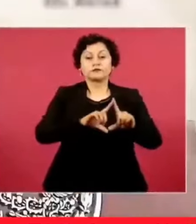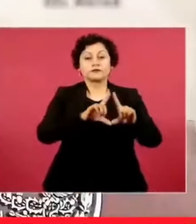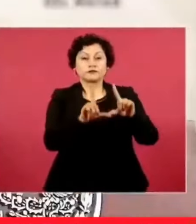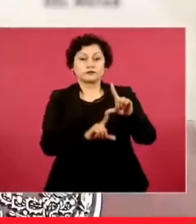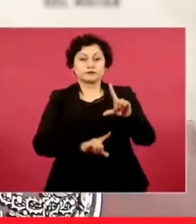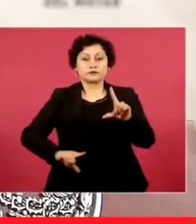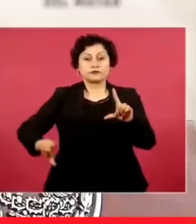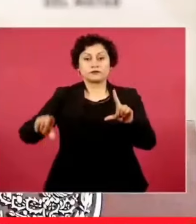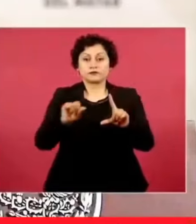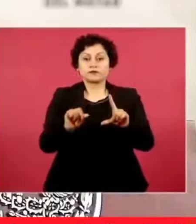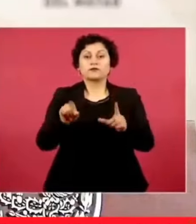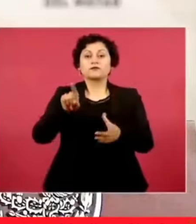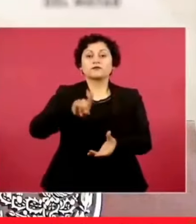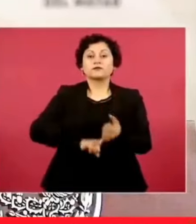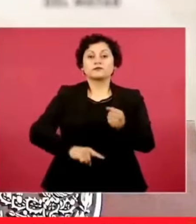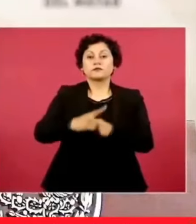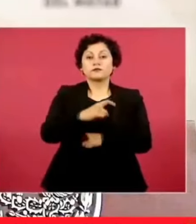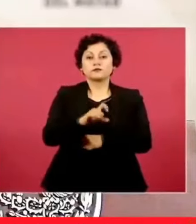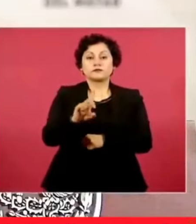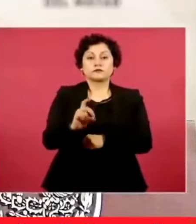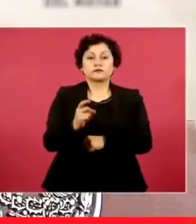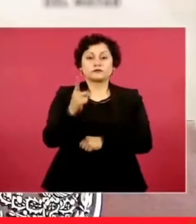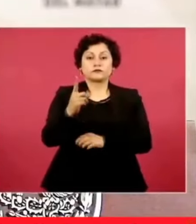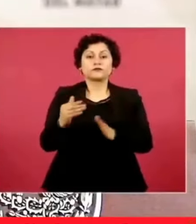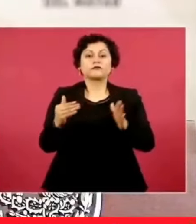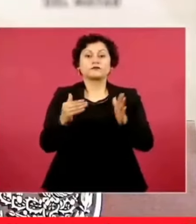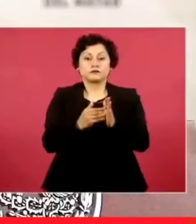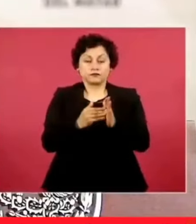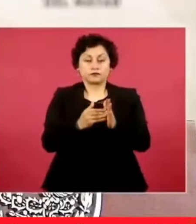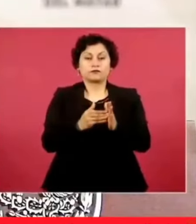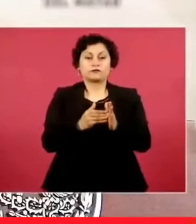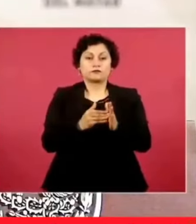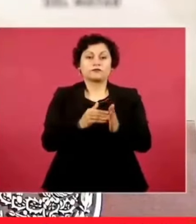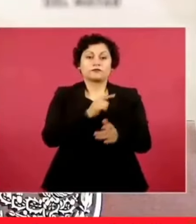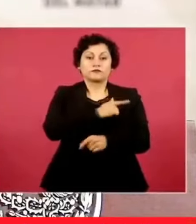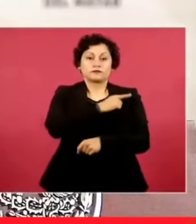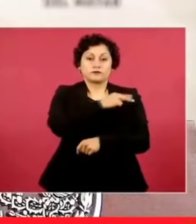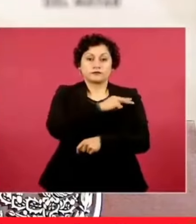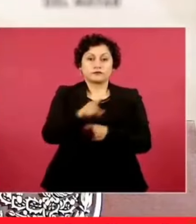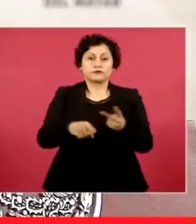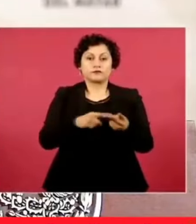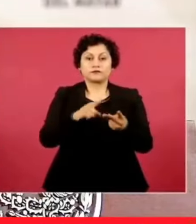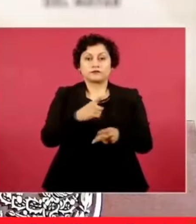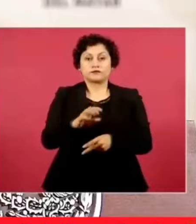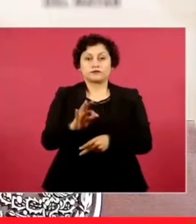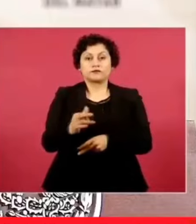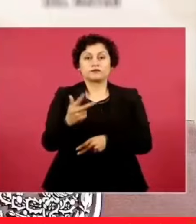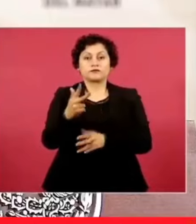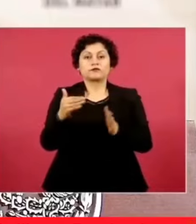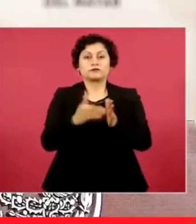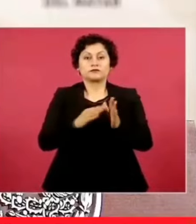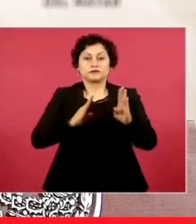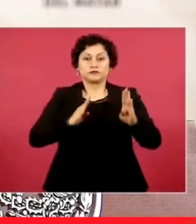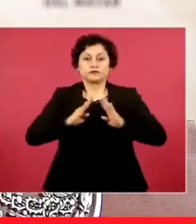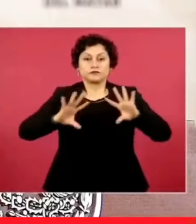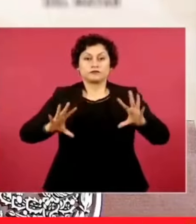de 131.000 elementos de la Guardia Nacional, 148.000 de Fuerzas Armadas, haciendo un total de